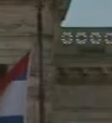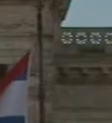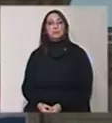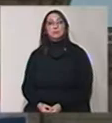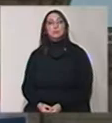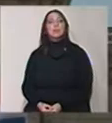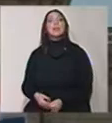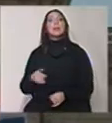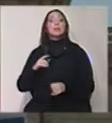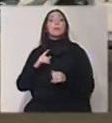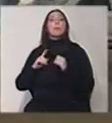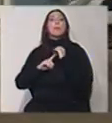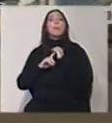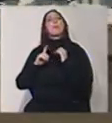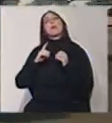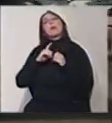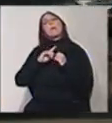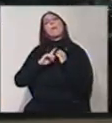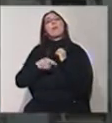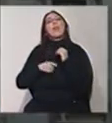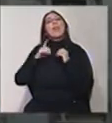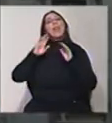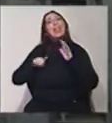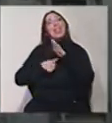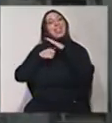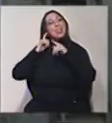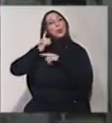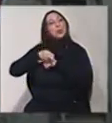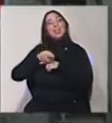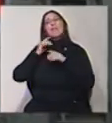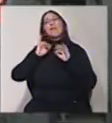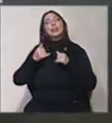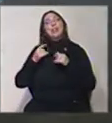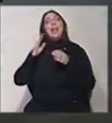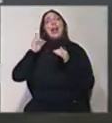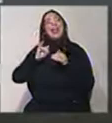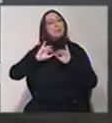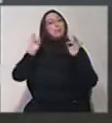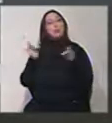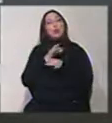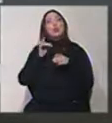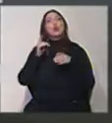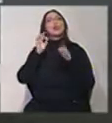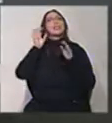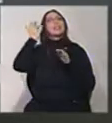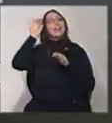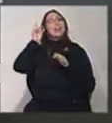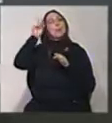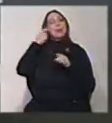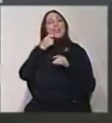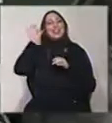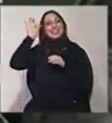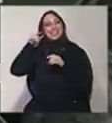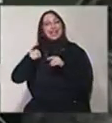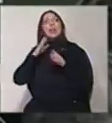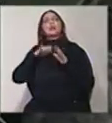El Poder Ejecutivo envió al Parlamento un proyecto que ya cuenta con sanción en Cámara de Diputados, que da al Ejército la potestad de cumplir tareas policiales en